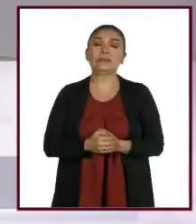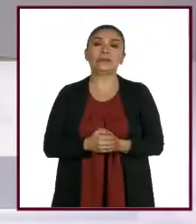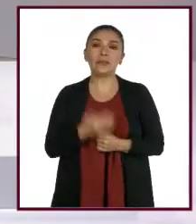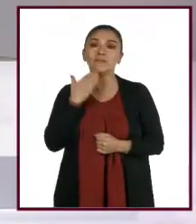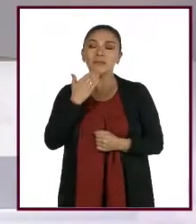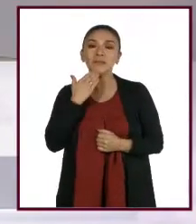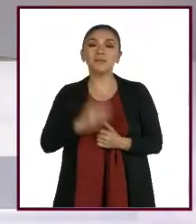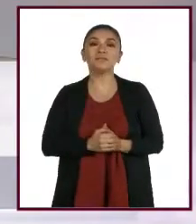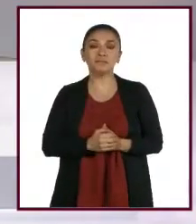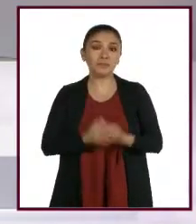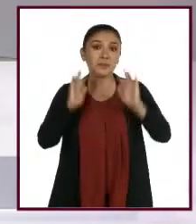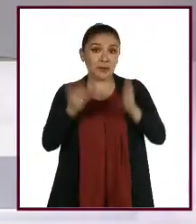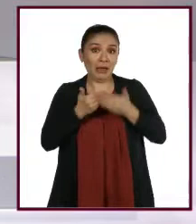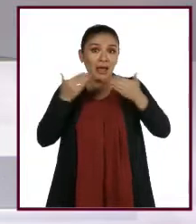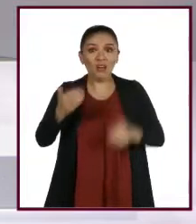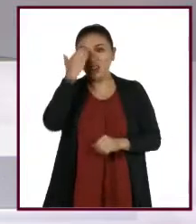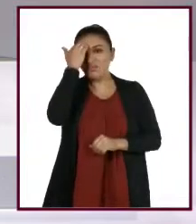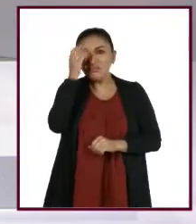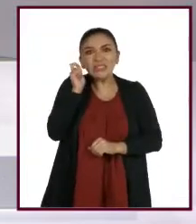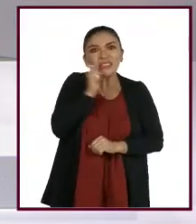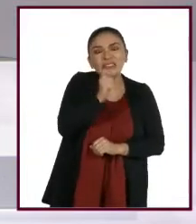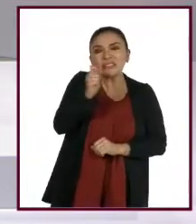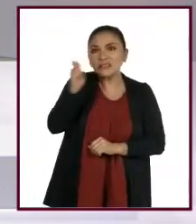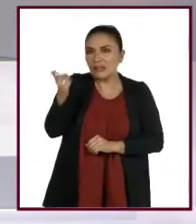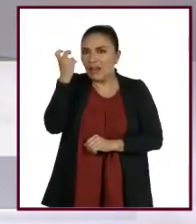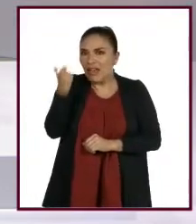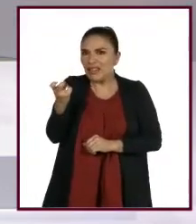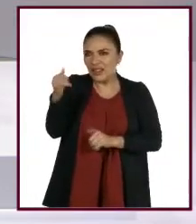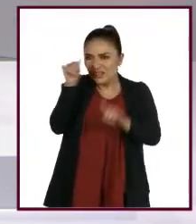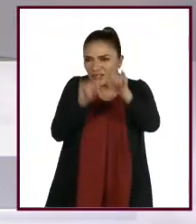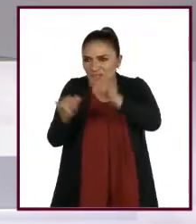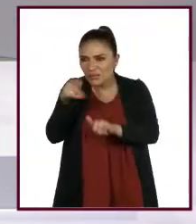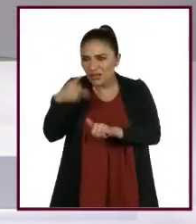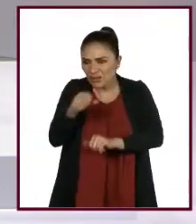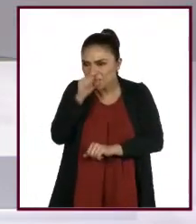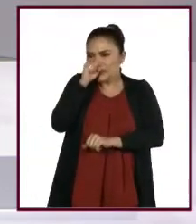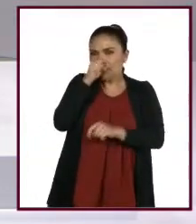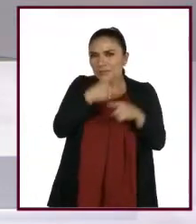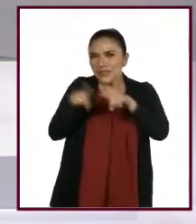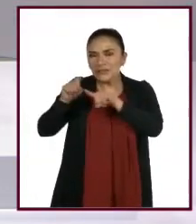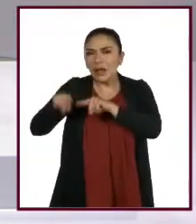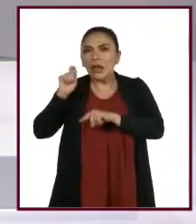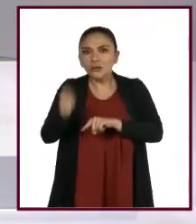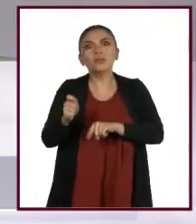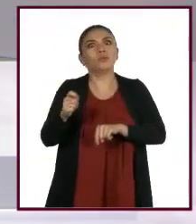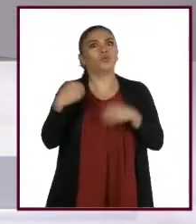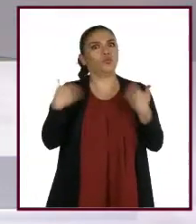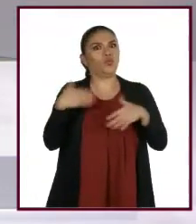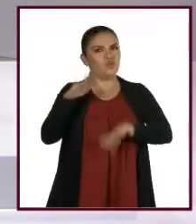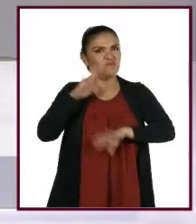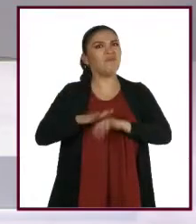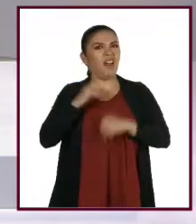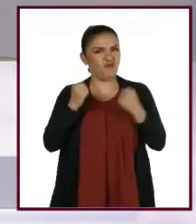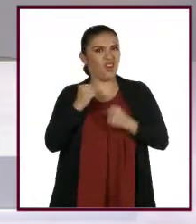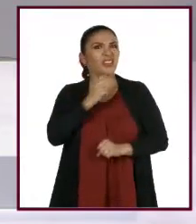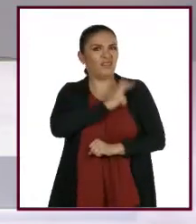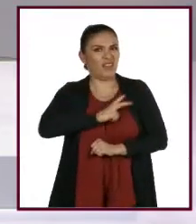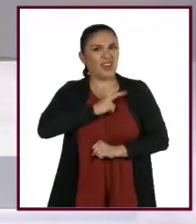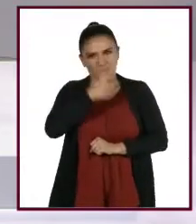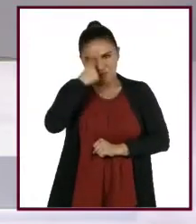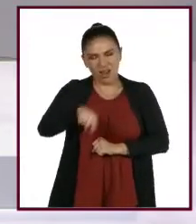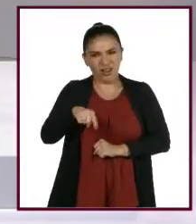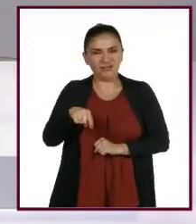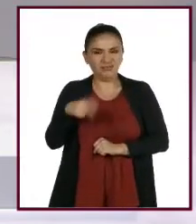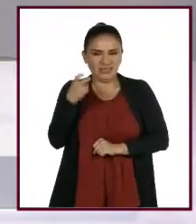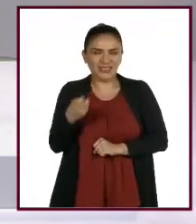pues ahora que ya conocemos más sobre estas sustancias y que son tan tóxicas como las que hemos revisado